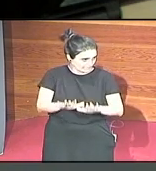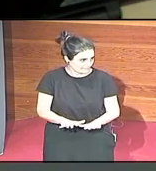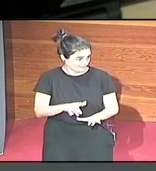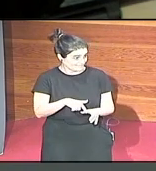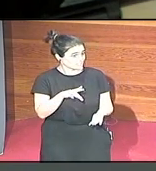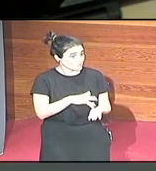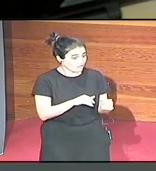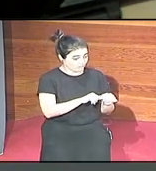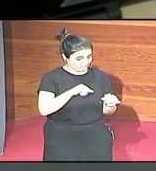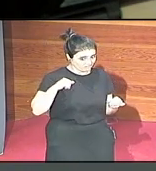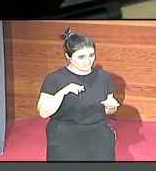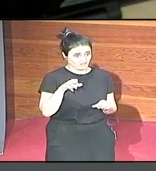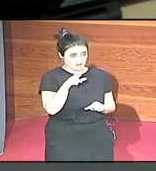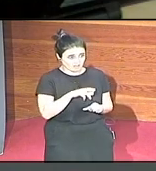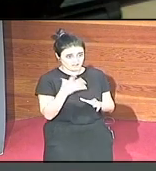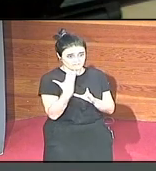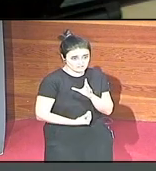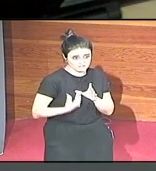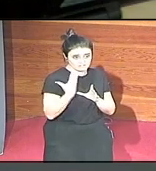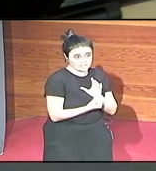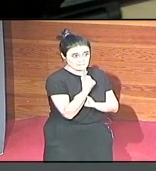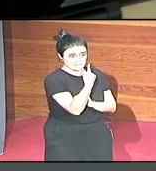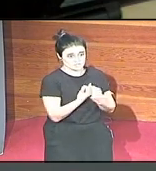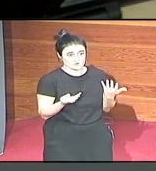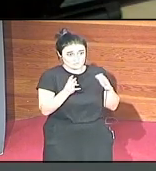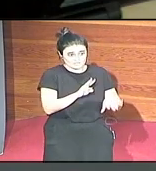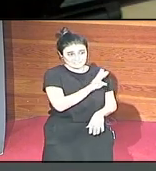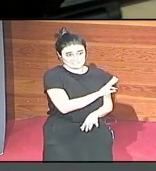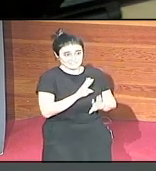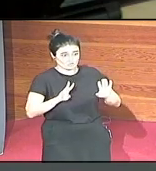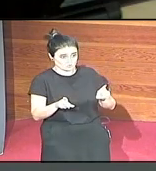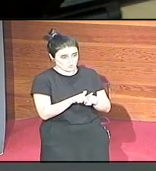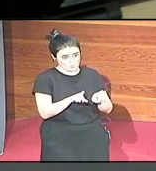me recuerdan 1938 frente a la Alemania nazi.